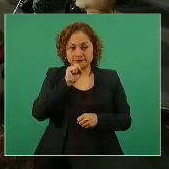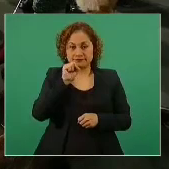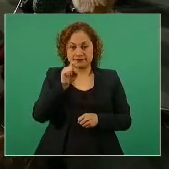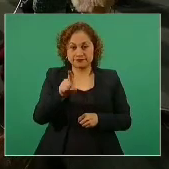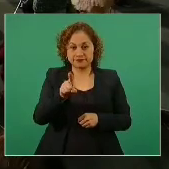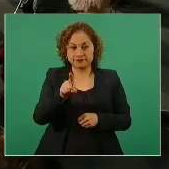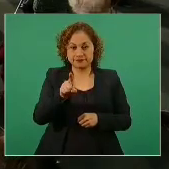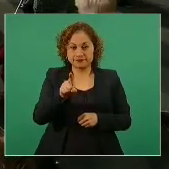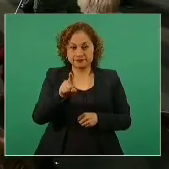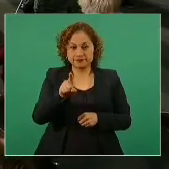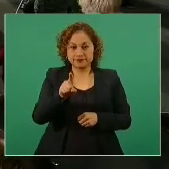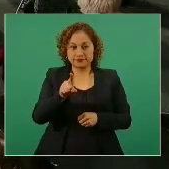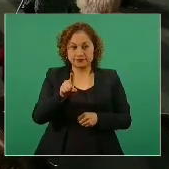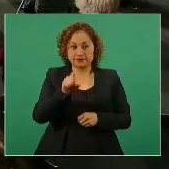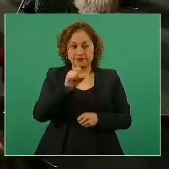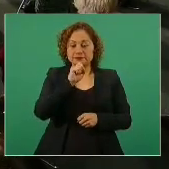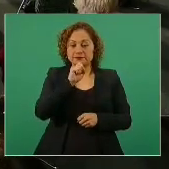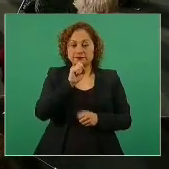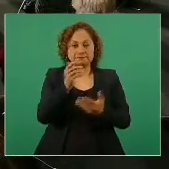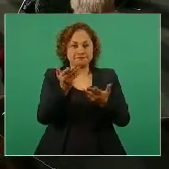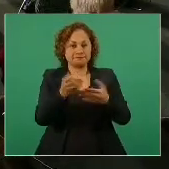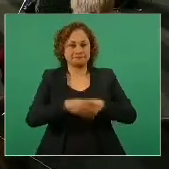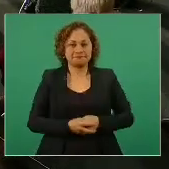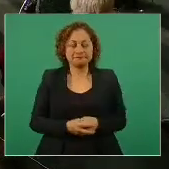presidente. Adelante.